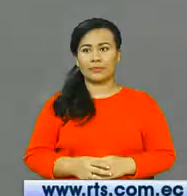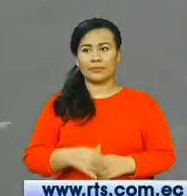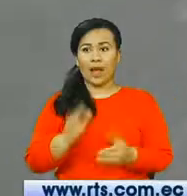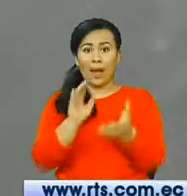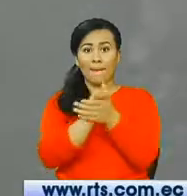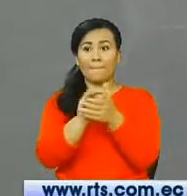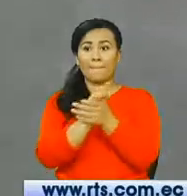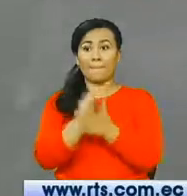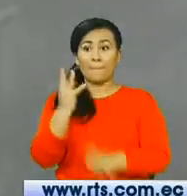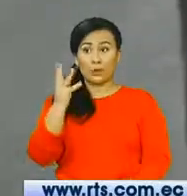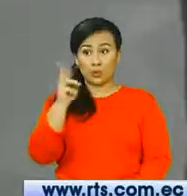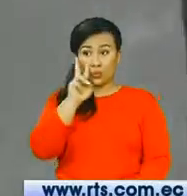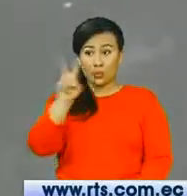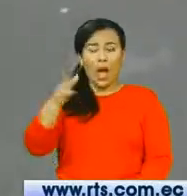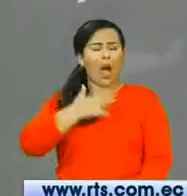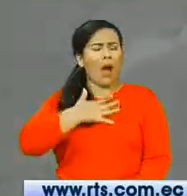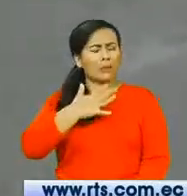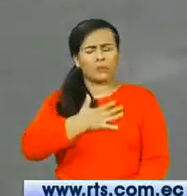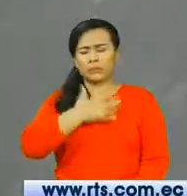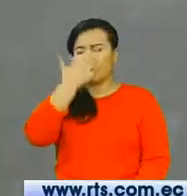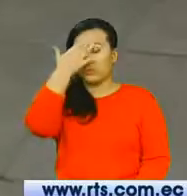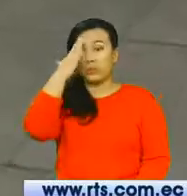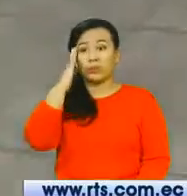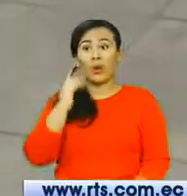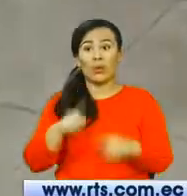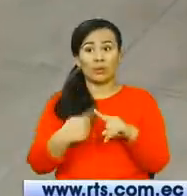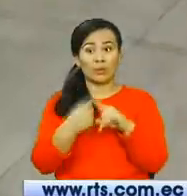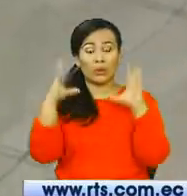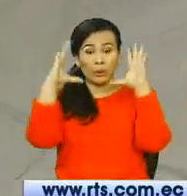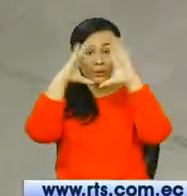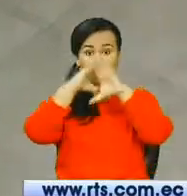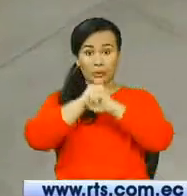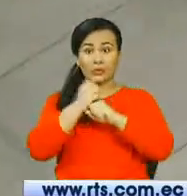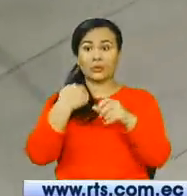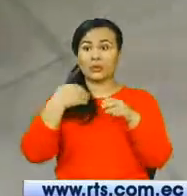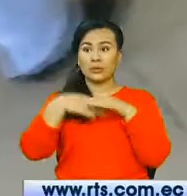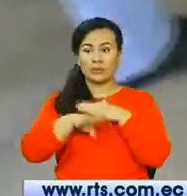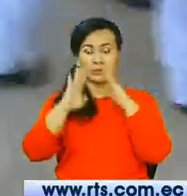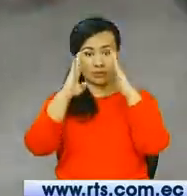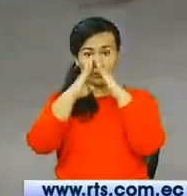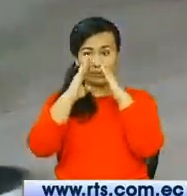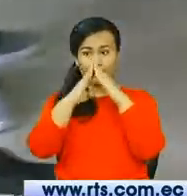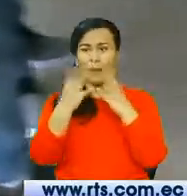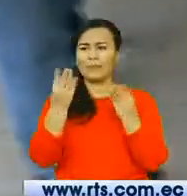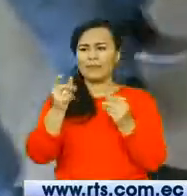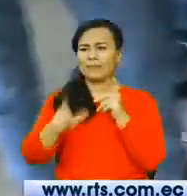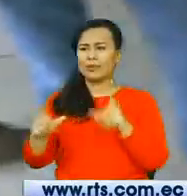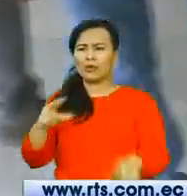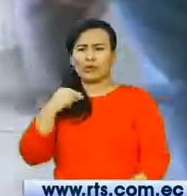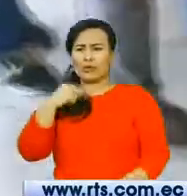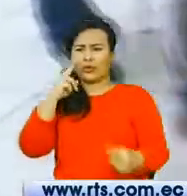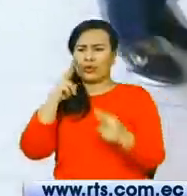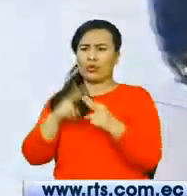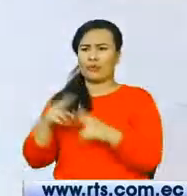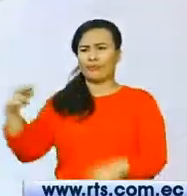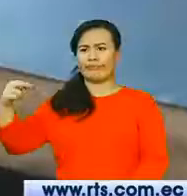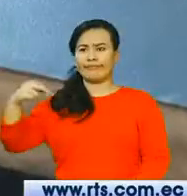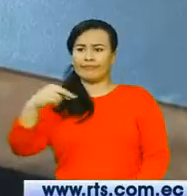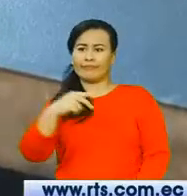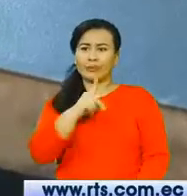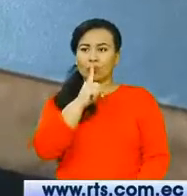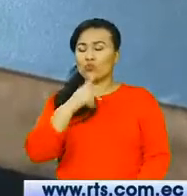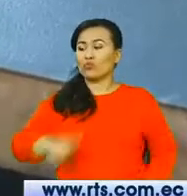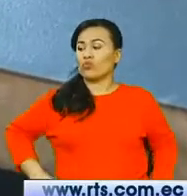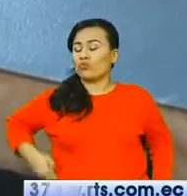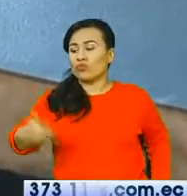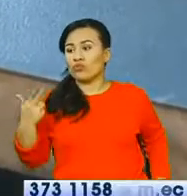Los esposos vivieron el susto de la vida. Era de noche cuando de pronto en el interior de la vivienda varios desconocidos caminaban como dueños de casa.